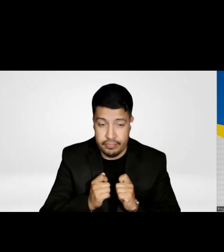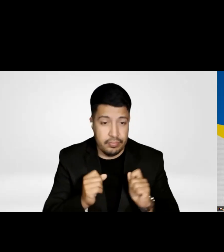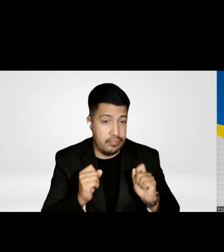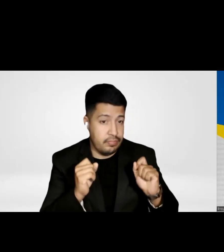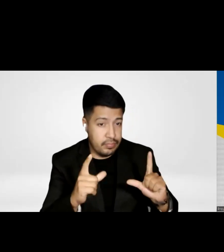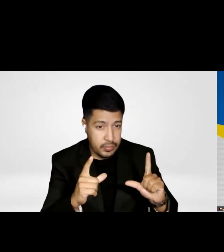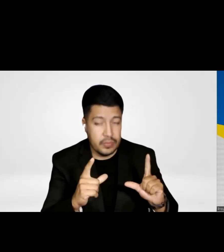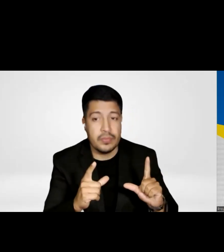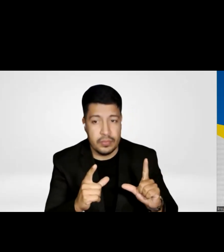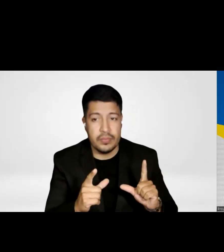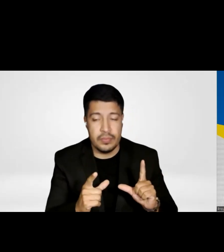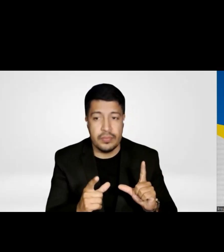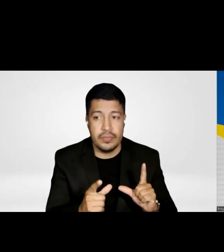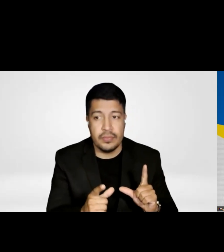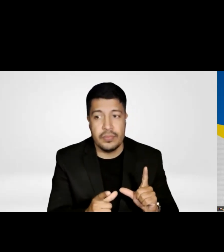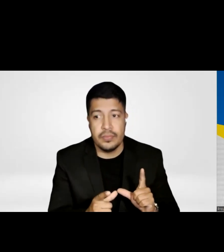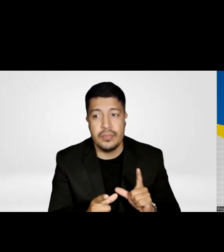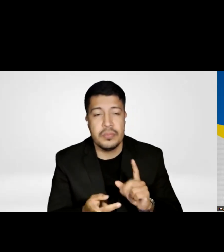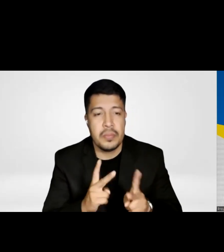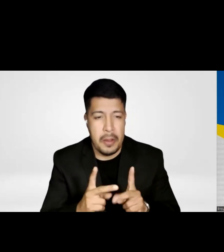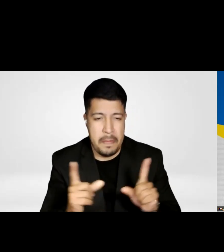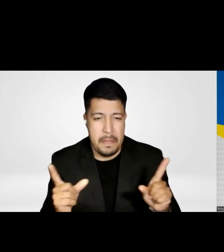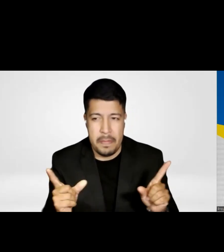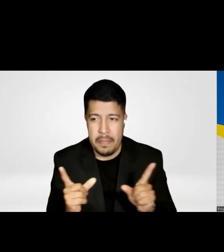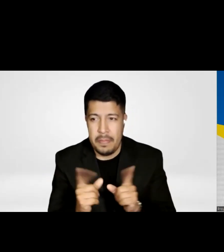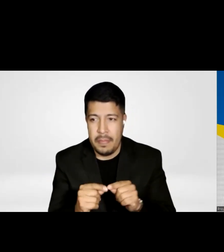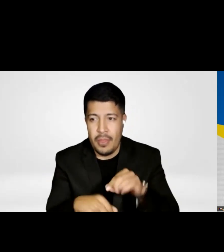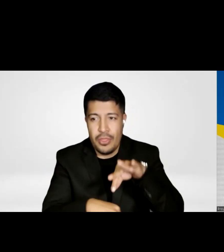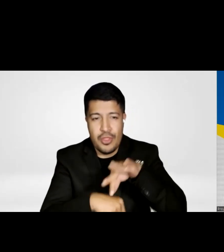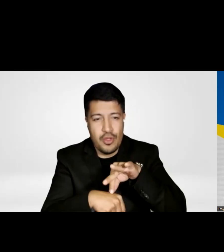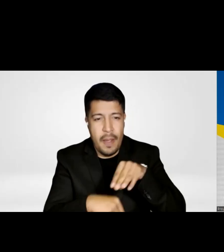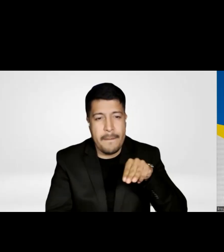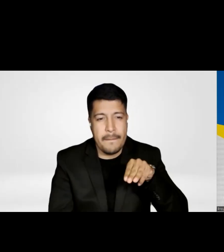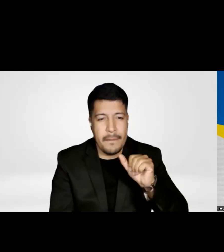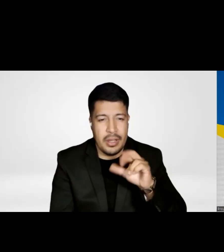todos modos a hablar un poquito de la doctora Mara.